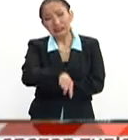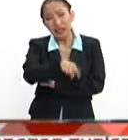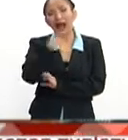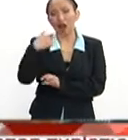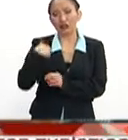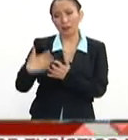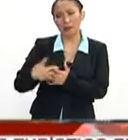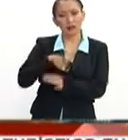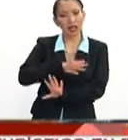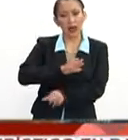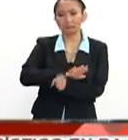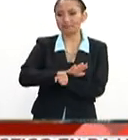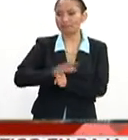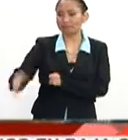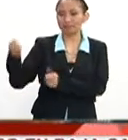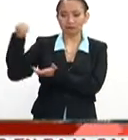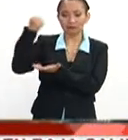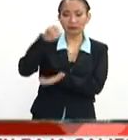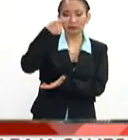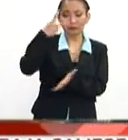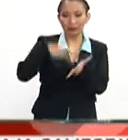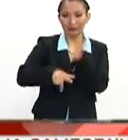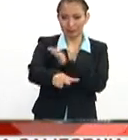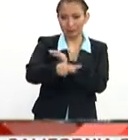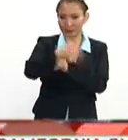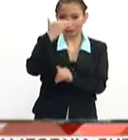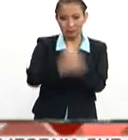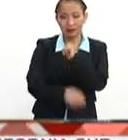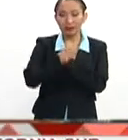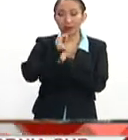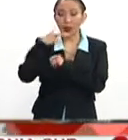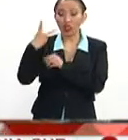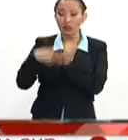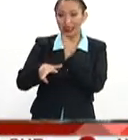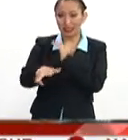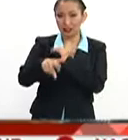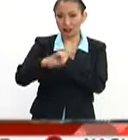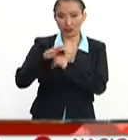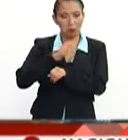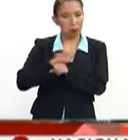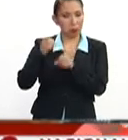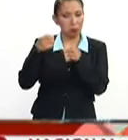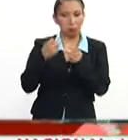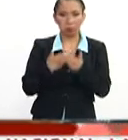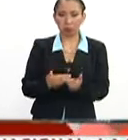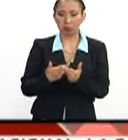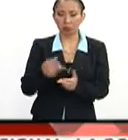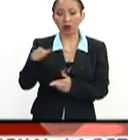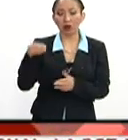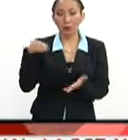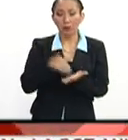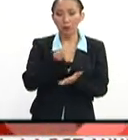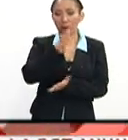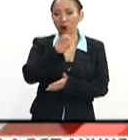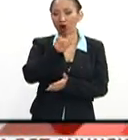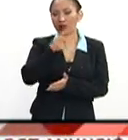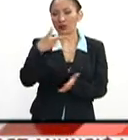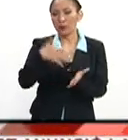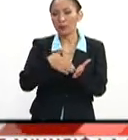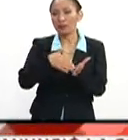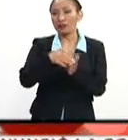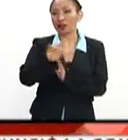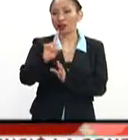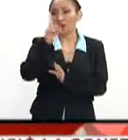ya cubrió sus necesidades de financiamiento para este 2017 y también para 2018, esto con la colocación de bonos por $5,000